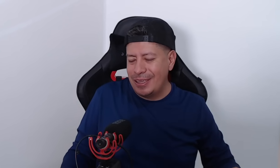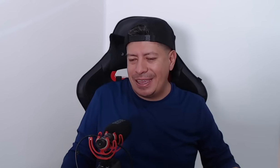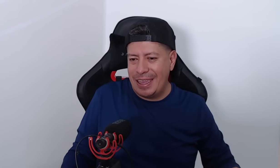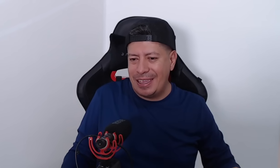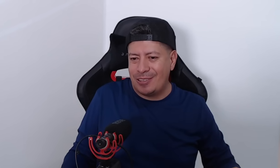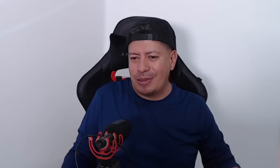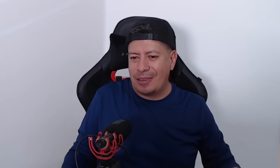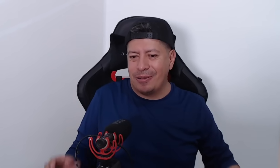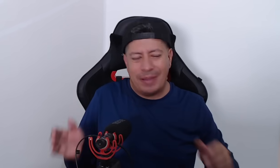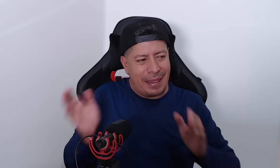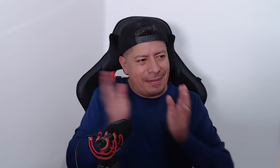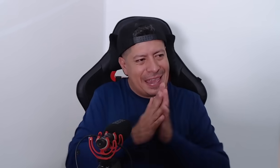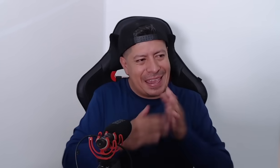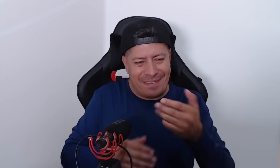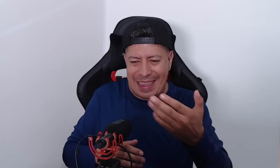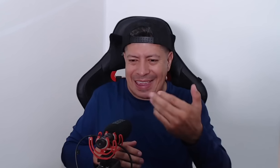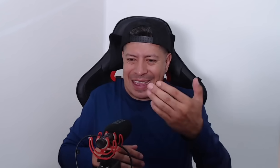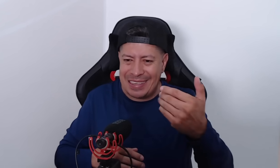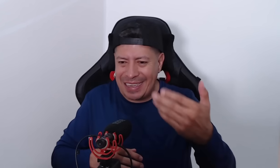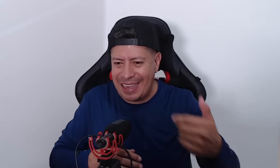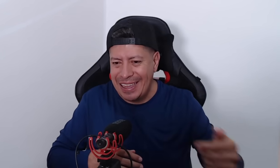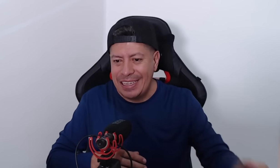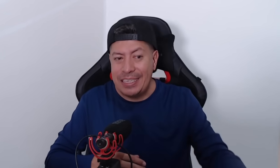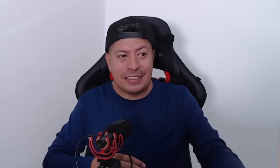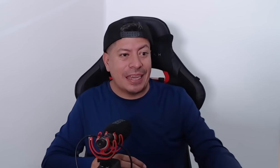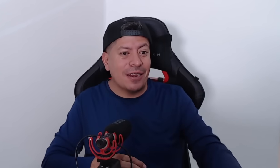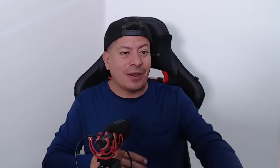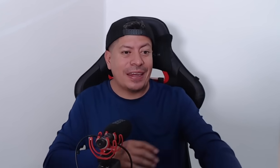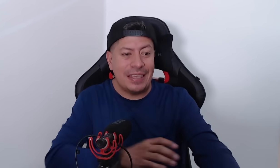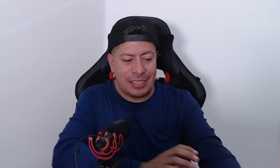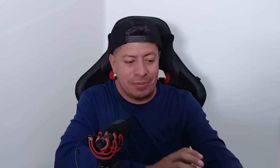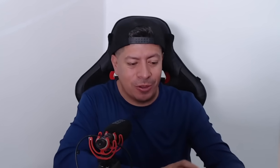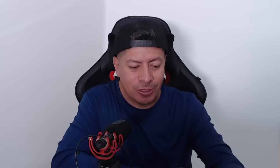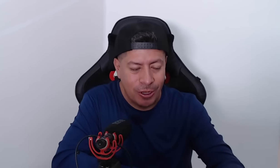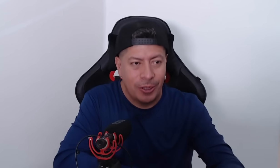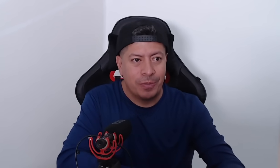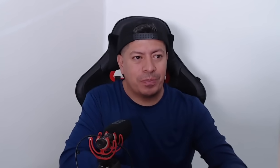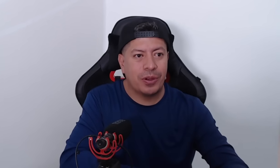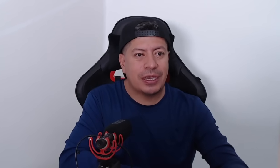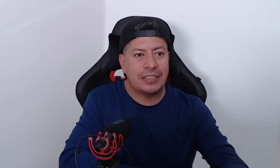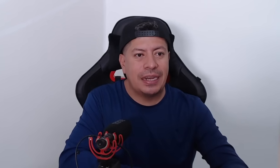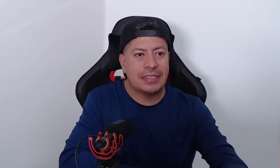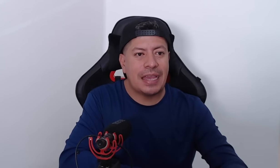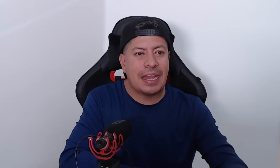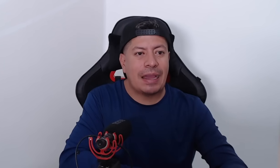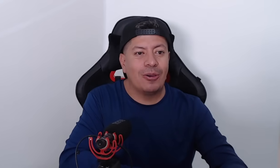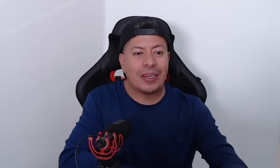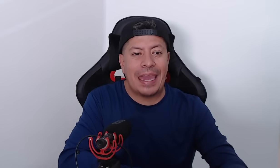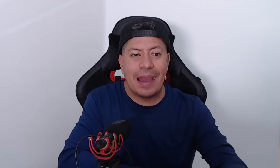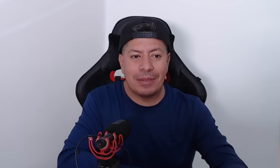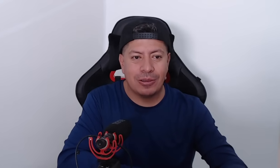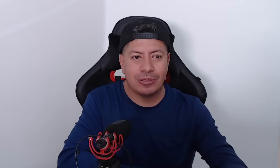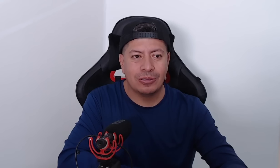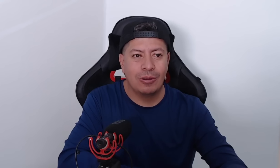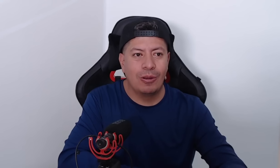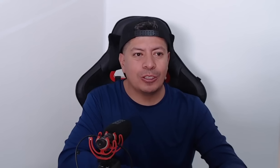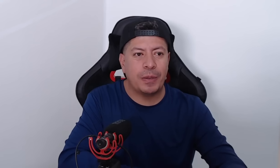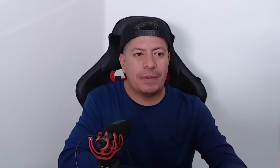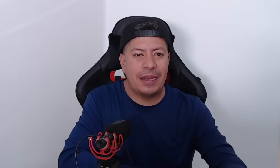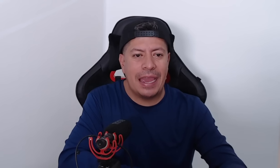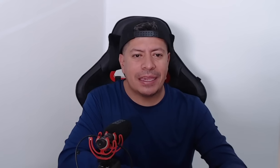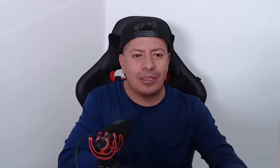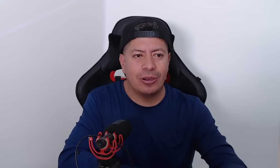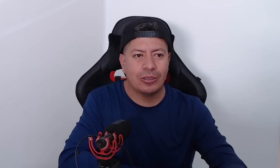eh chueco venga Che y están enojadísimo qué amigos